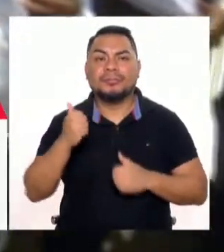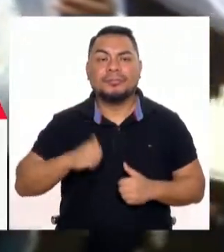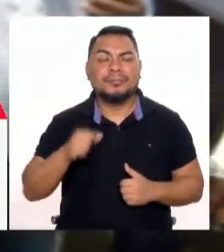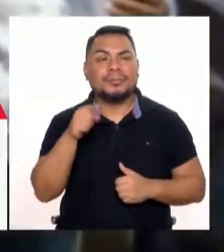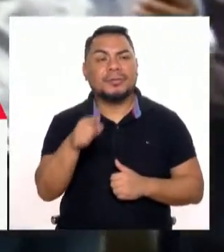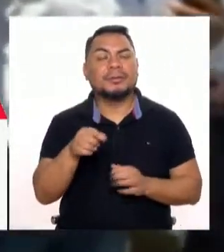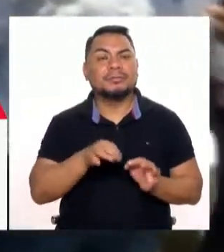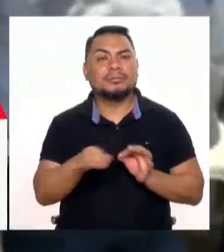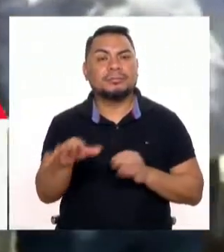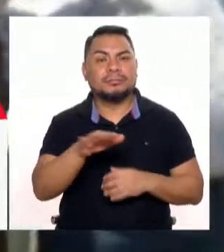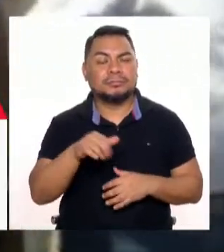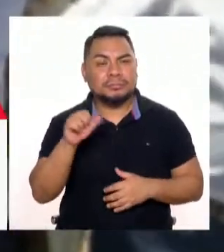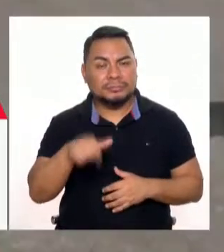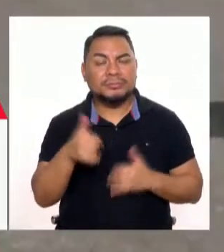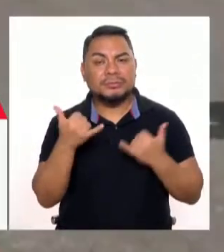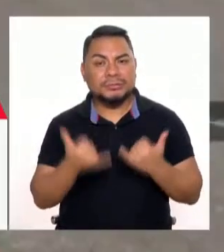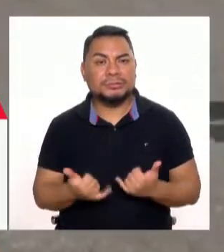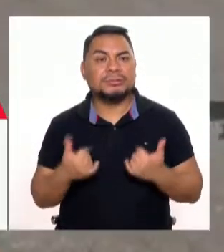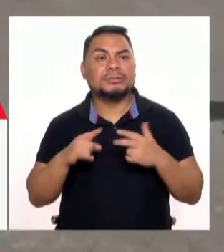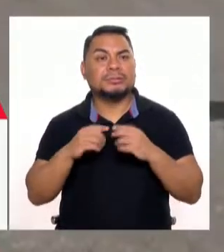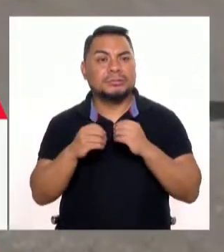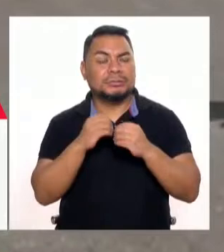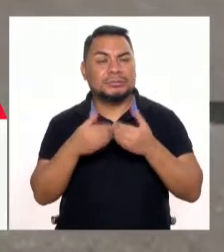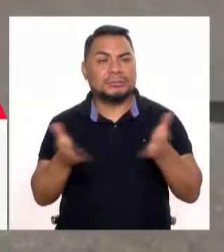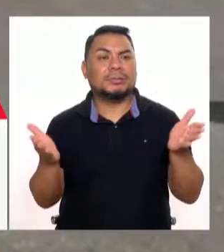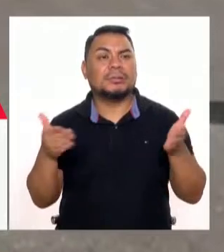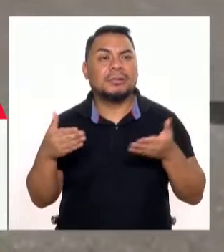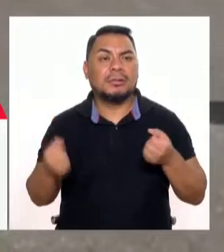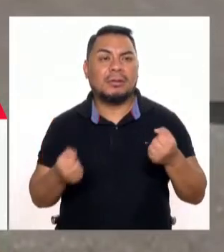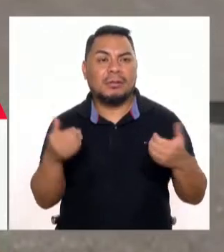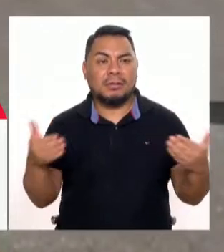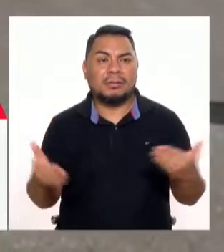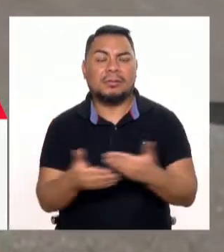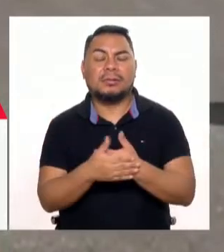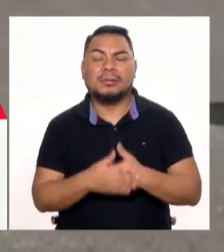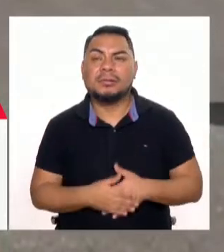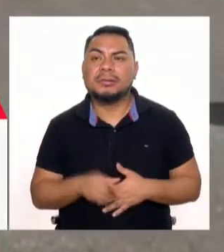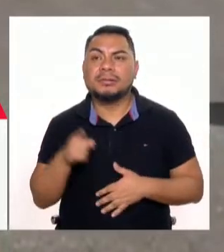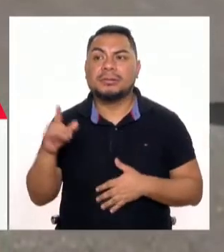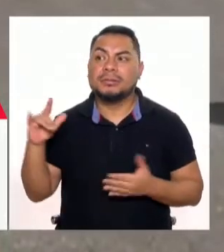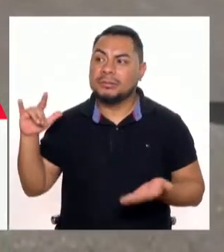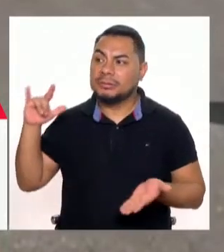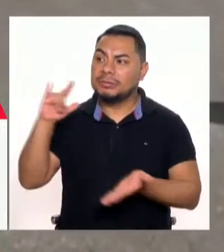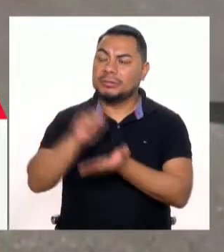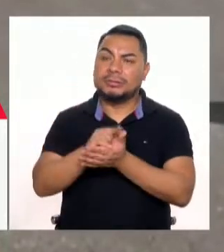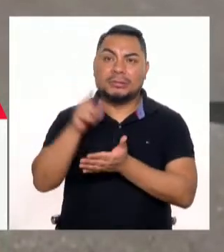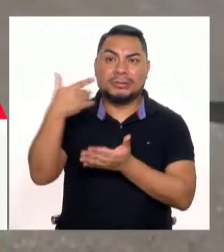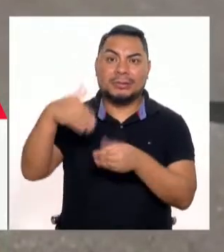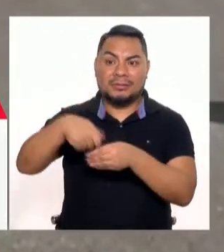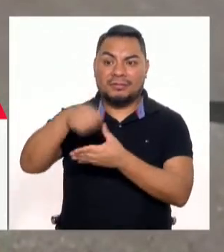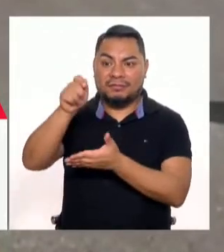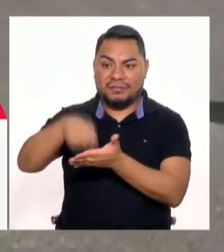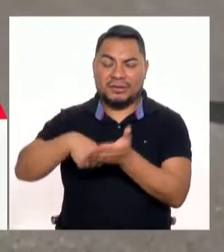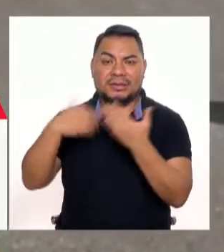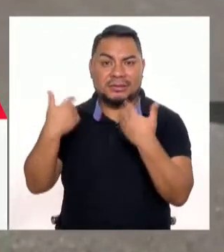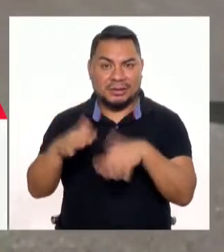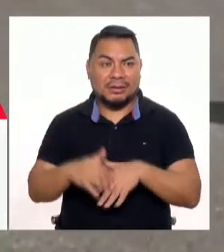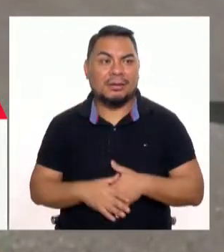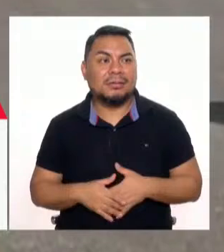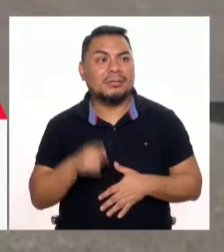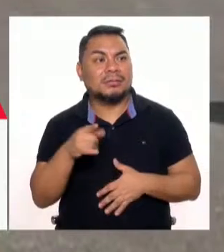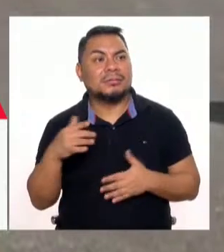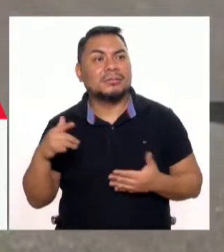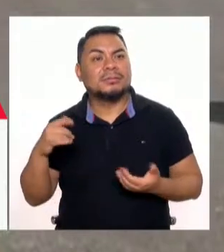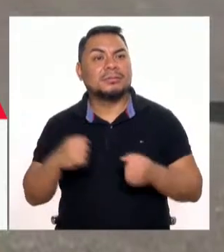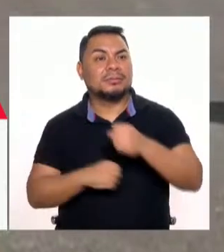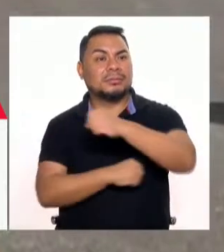alcalde de la provincia Hoy estamos rehabilitando nuestra vía el aeropuerto firmamos el convenio el